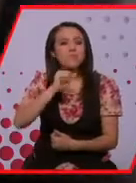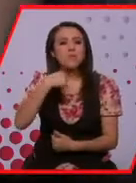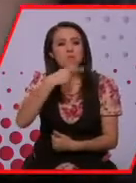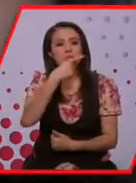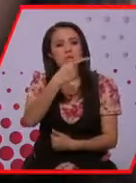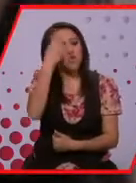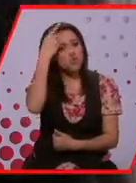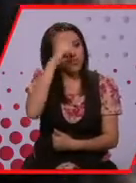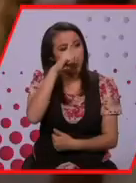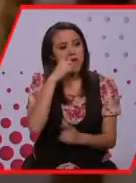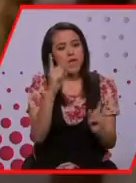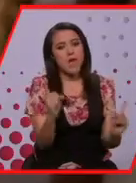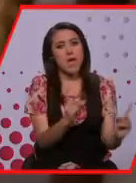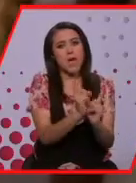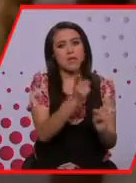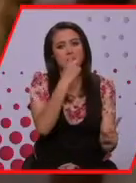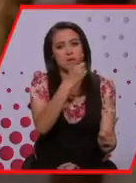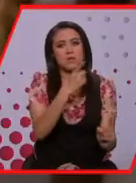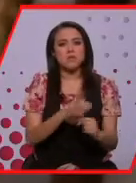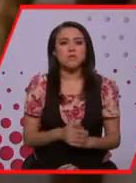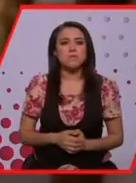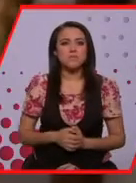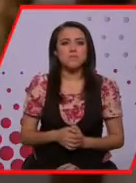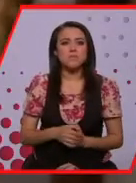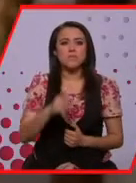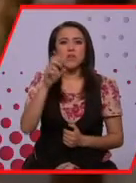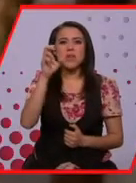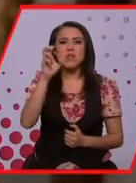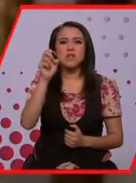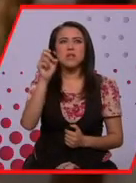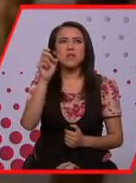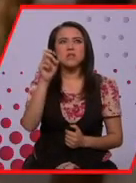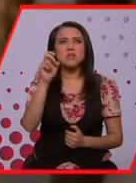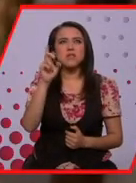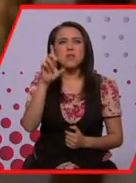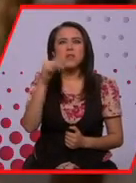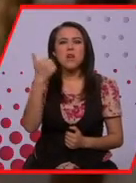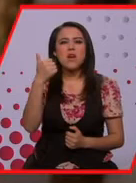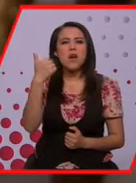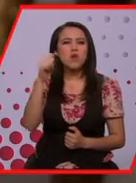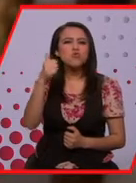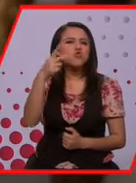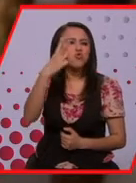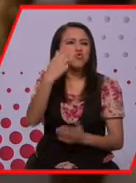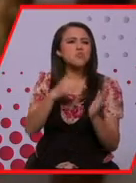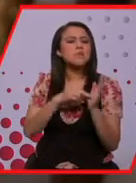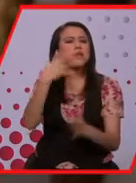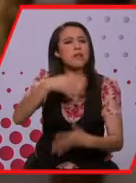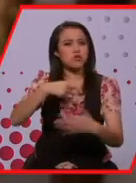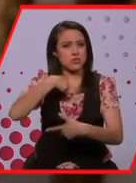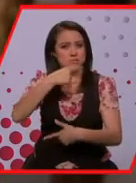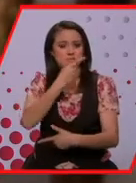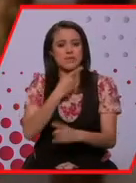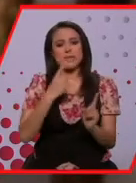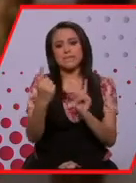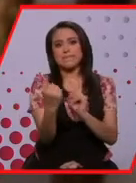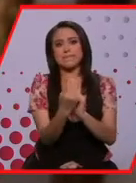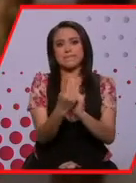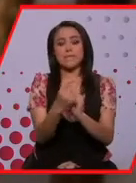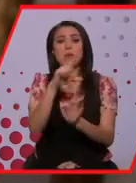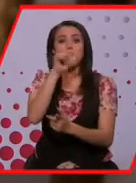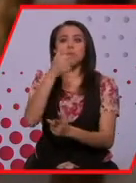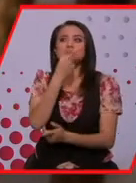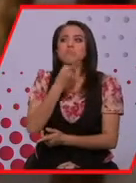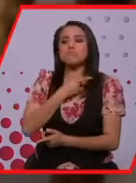del departamento. Un buen día me llama, que fue el 30 de agosto del 2014, y me dice